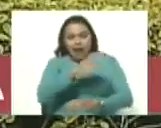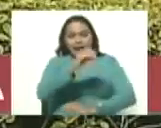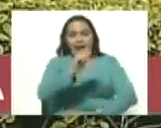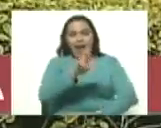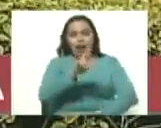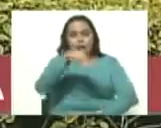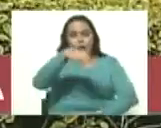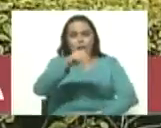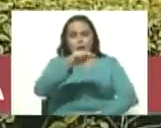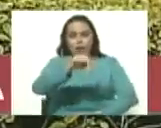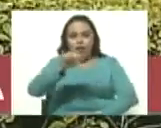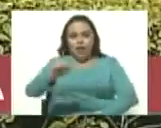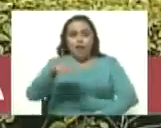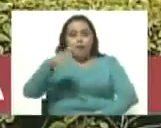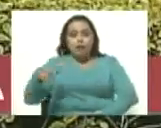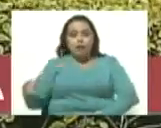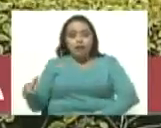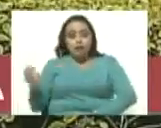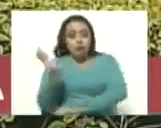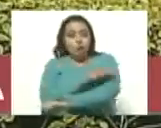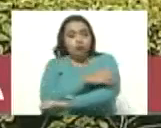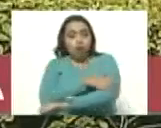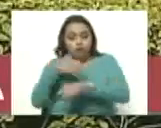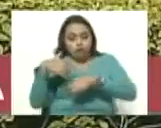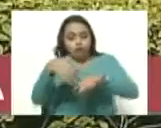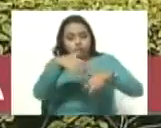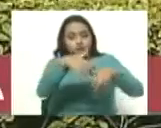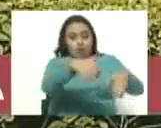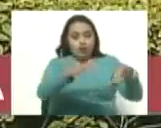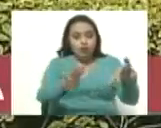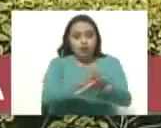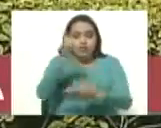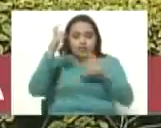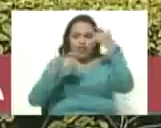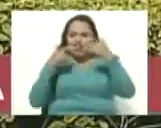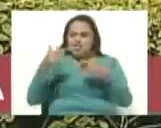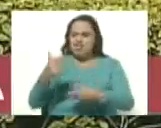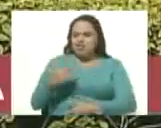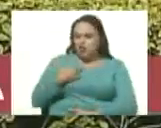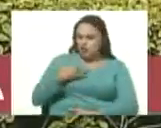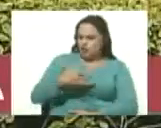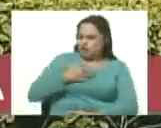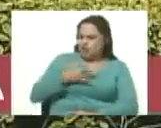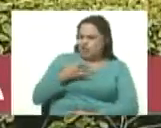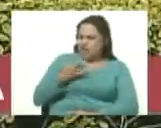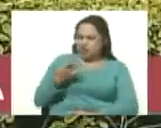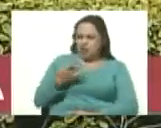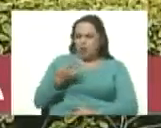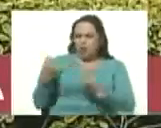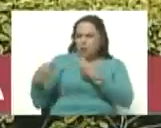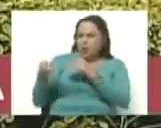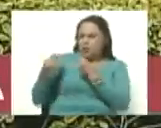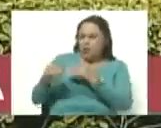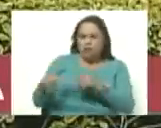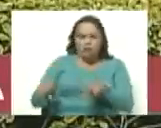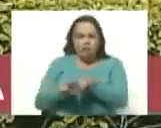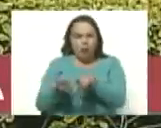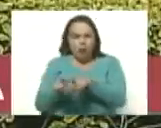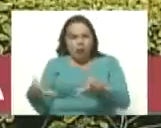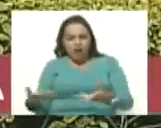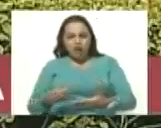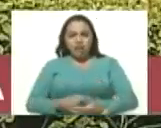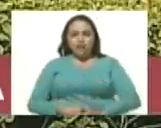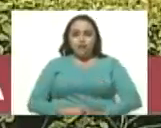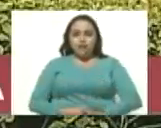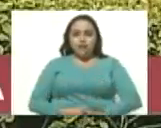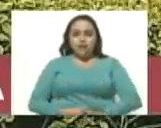que marcharon incluso contra chávez se declararon utilizados porque ellos no habían marchado para eso y eso es lo que hacen los poderes